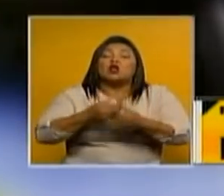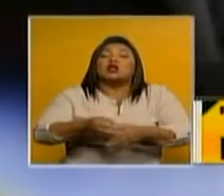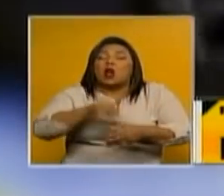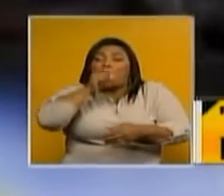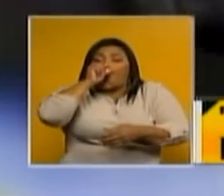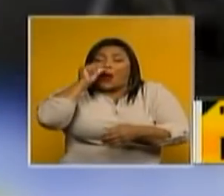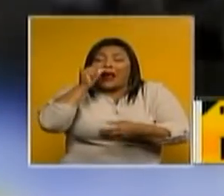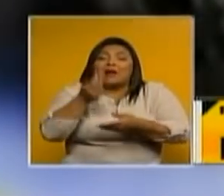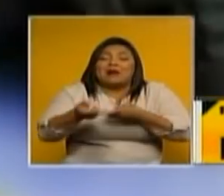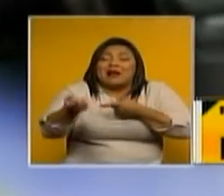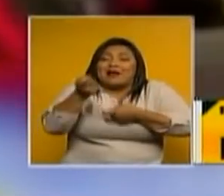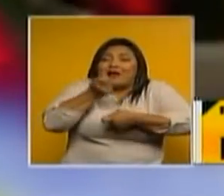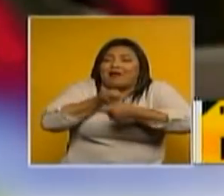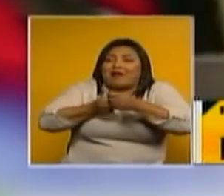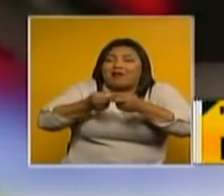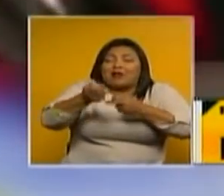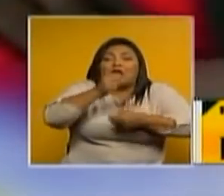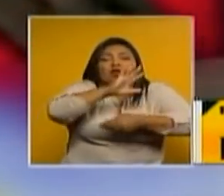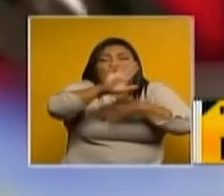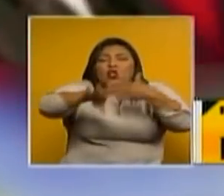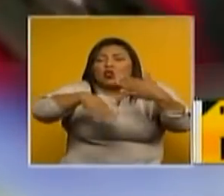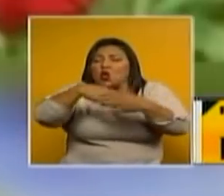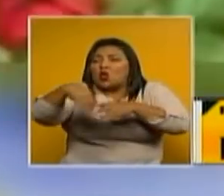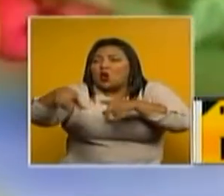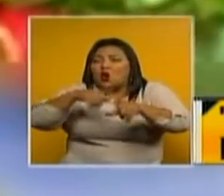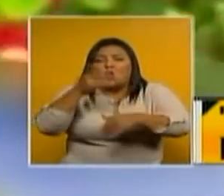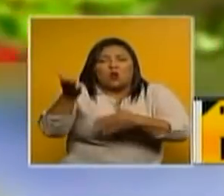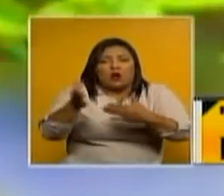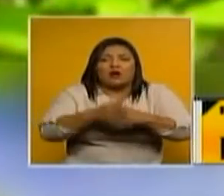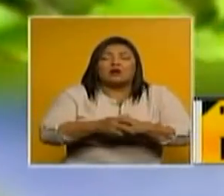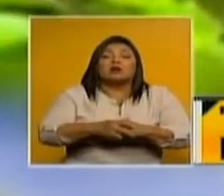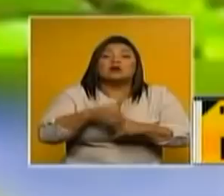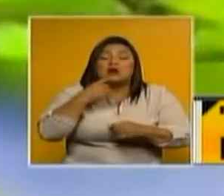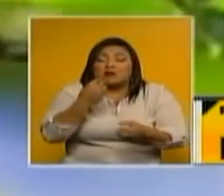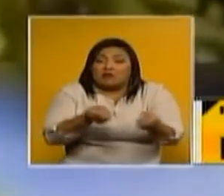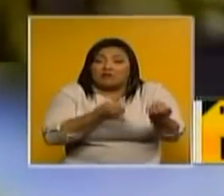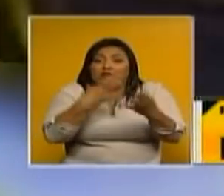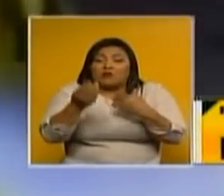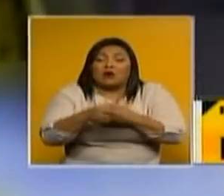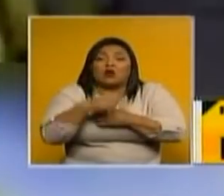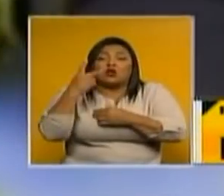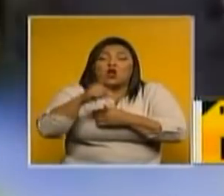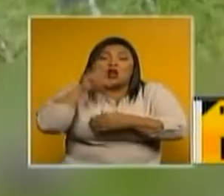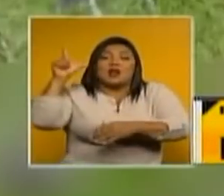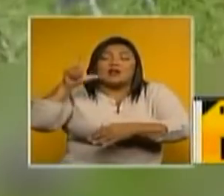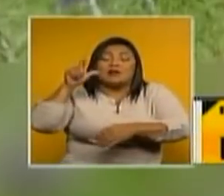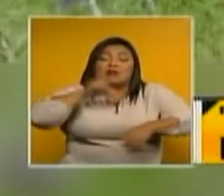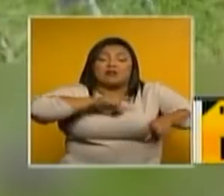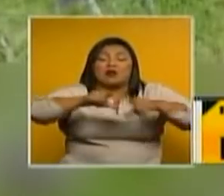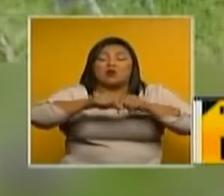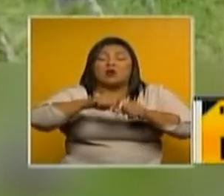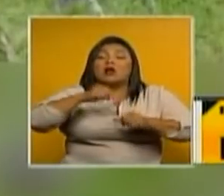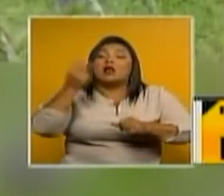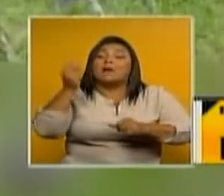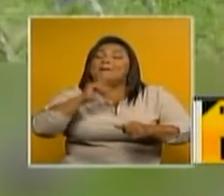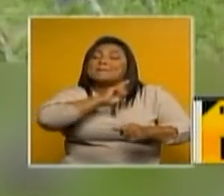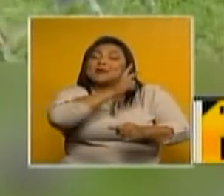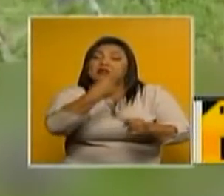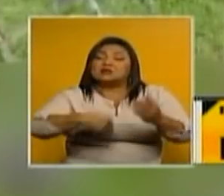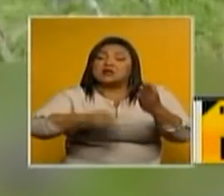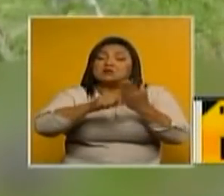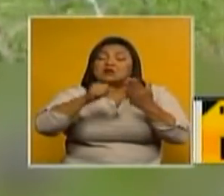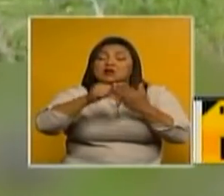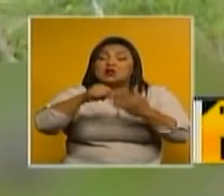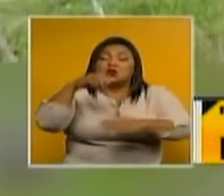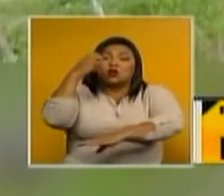en dosis personales en toda esa localidad. Así lo dieron a conocer dos líderes de la zona al viceministro de Relaciones Políticas de